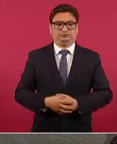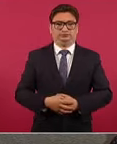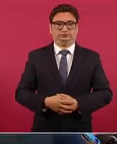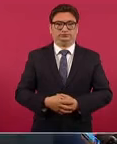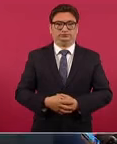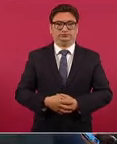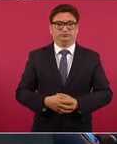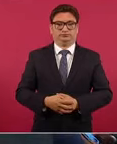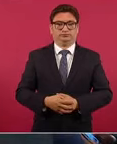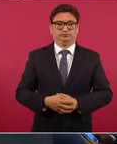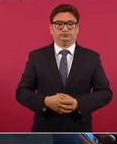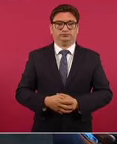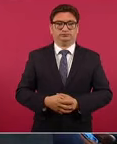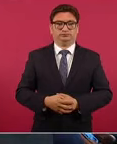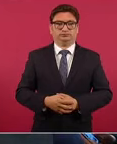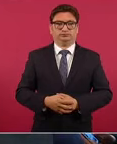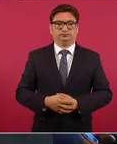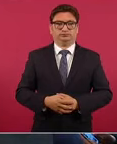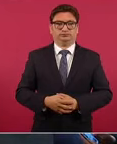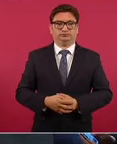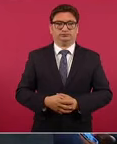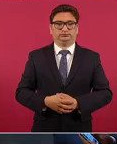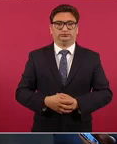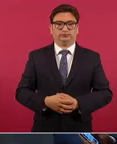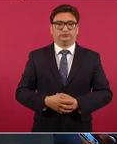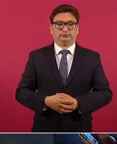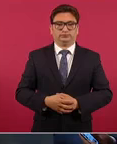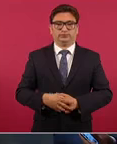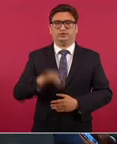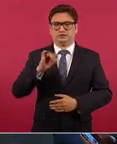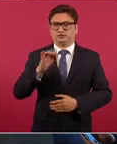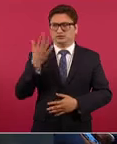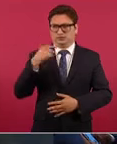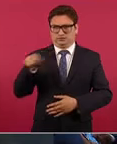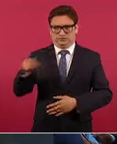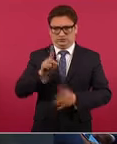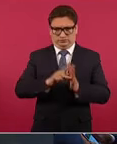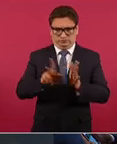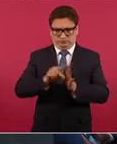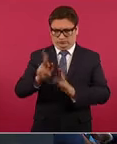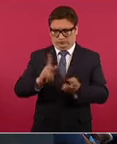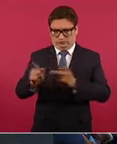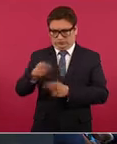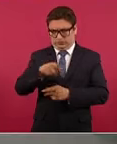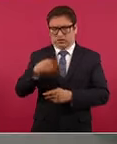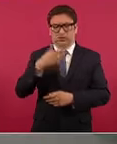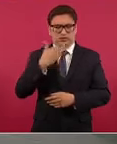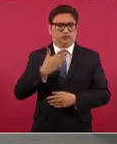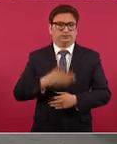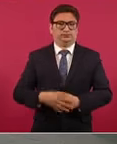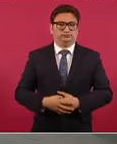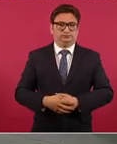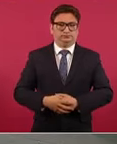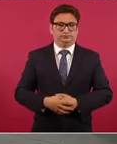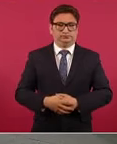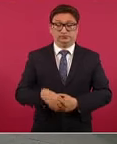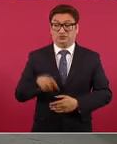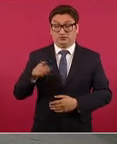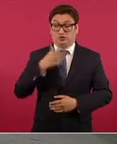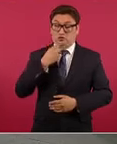si este si hablo con ustedes es